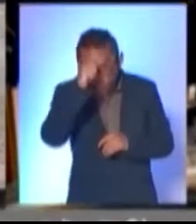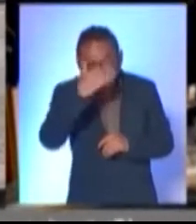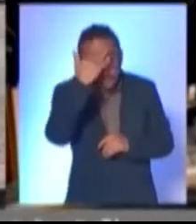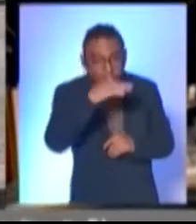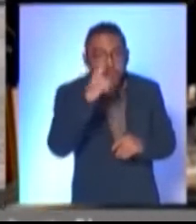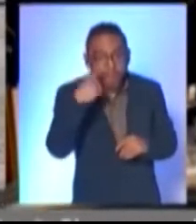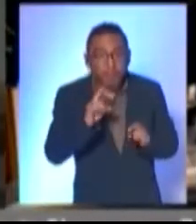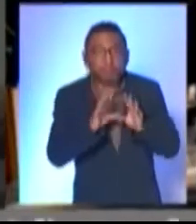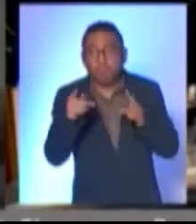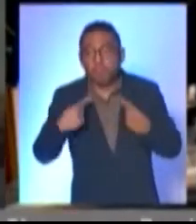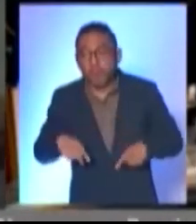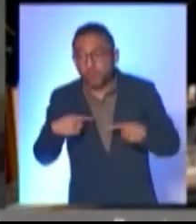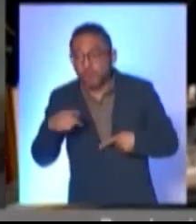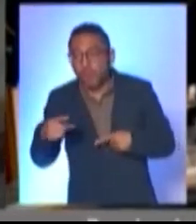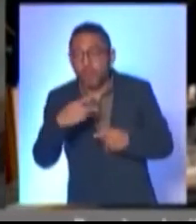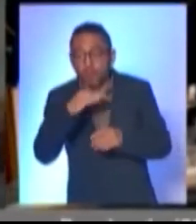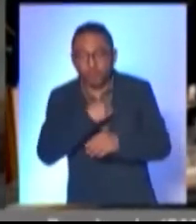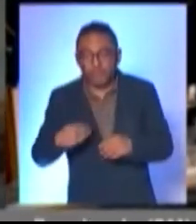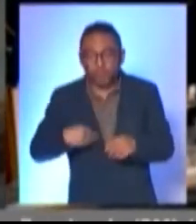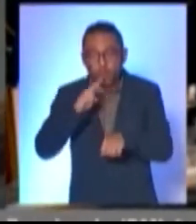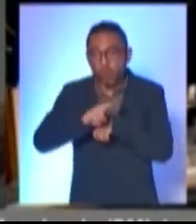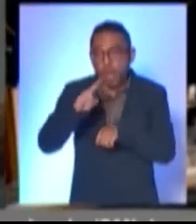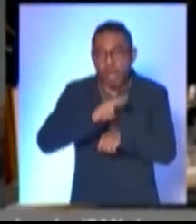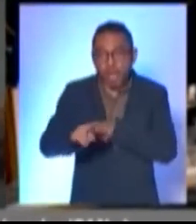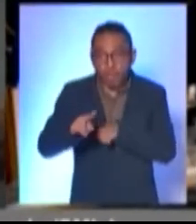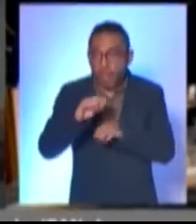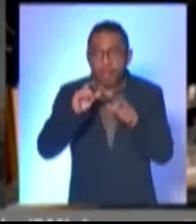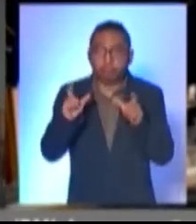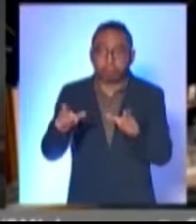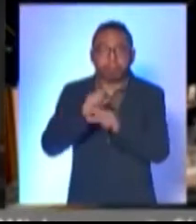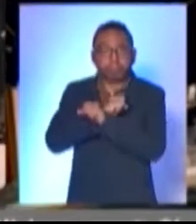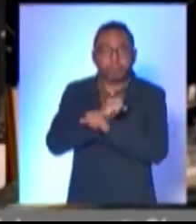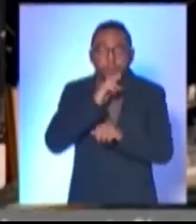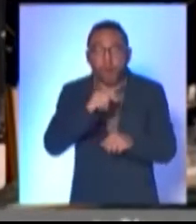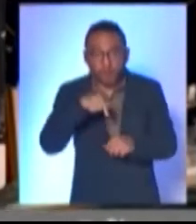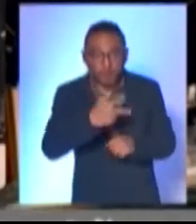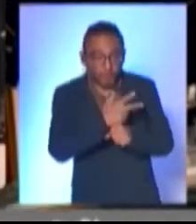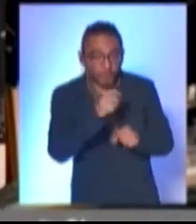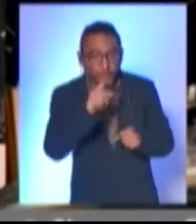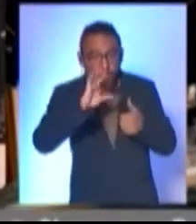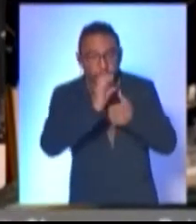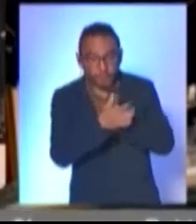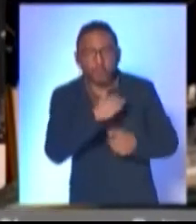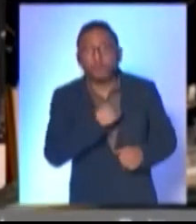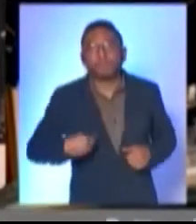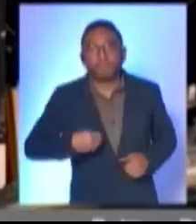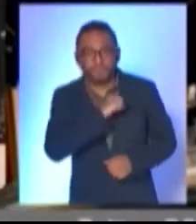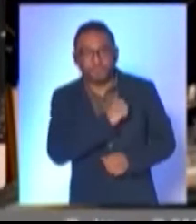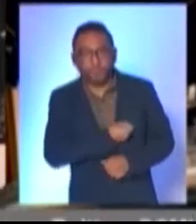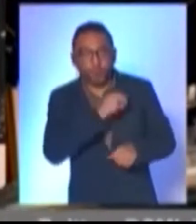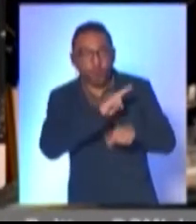al personal que labora en todo este municipio de Uruapan. Y bien, durante esa sesión, la octava del Comité Municipal de Salud de Uruapan, también